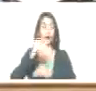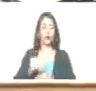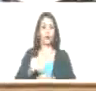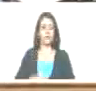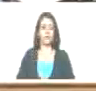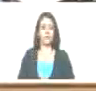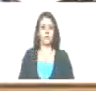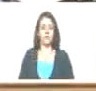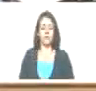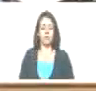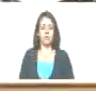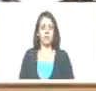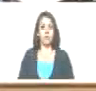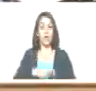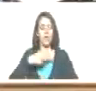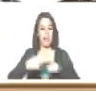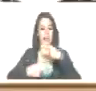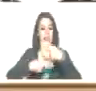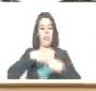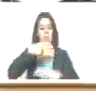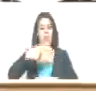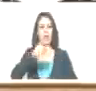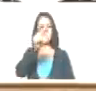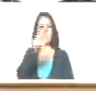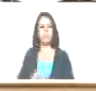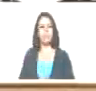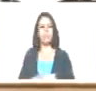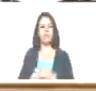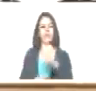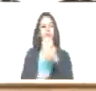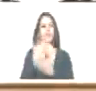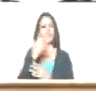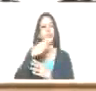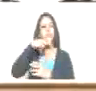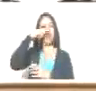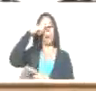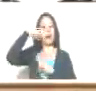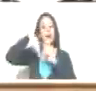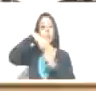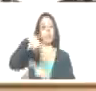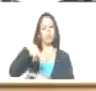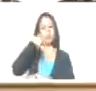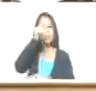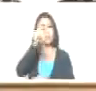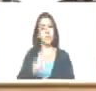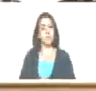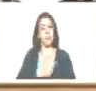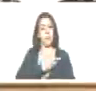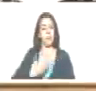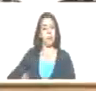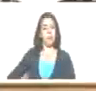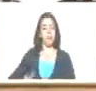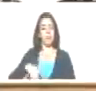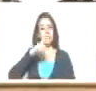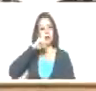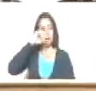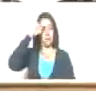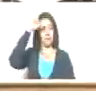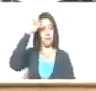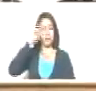Y el heredero del fundador y padre de esta revolución, el presidente Nicolás Maduro.